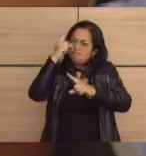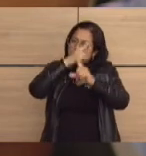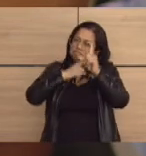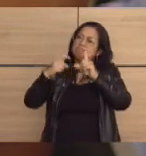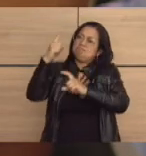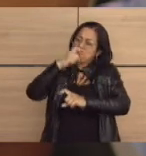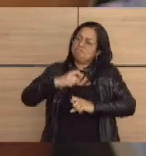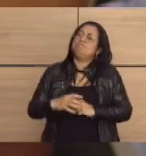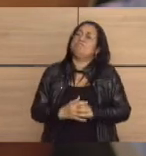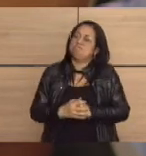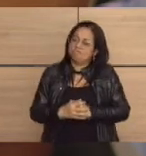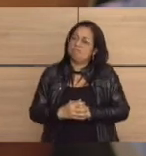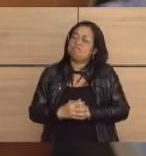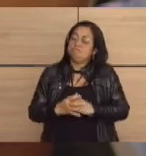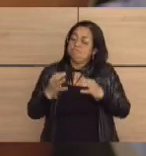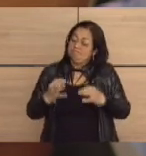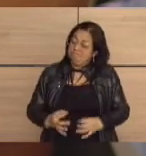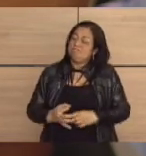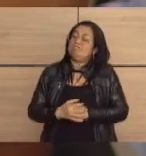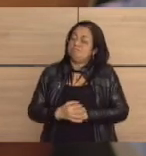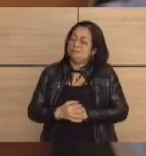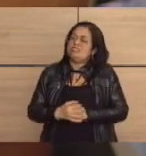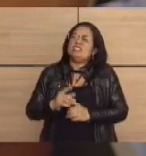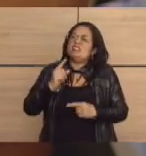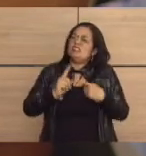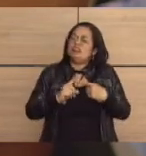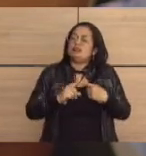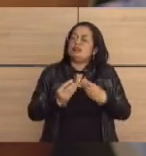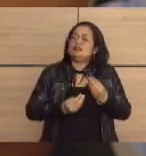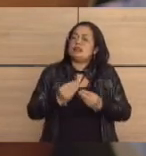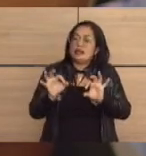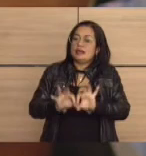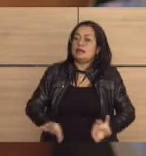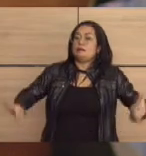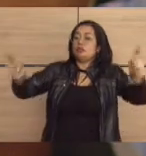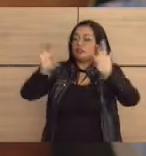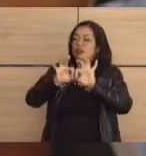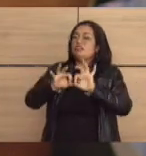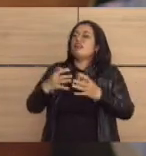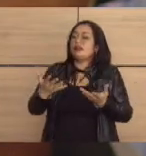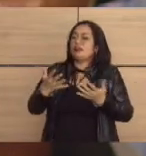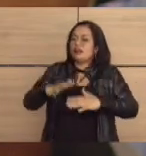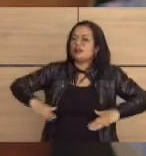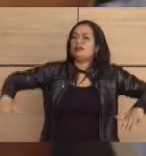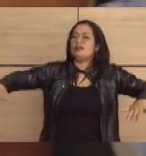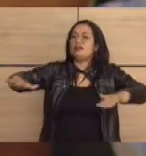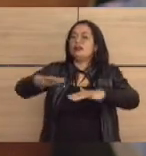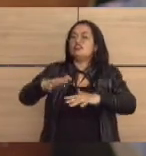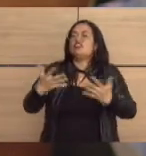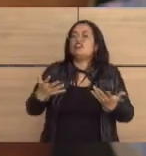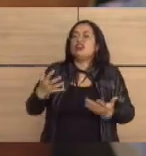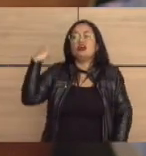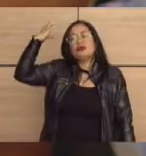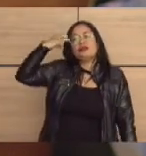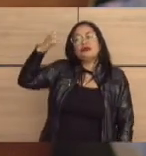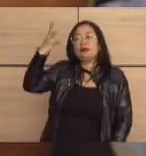definitivamente, y una de ellas era que todo lo importante pasaba en Europa. La cultura estaba en Europa, la belleza